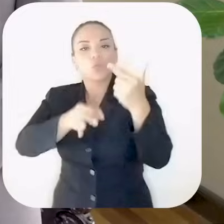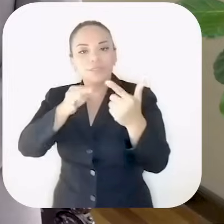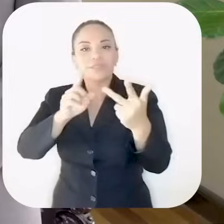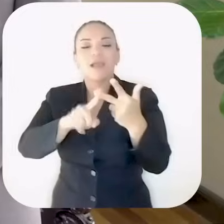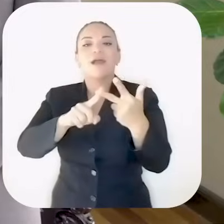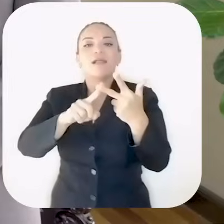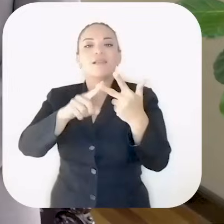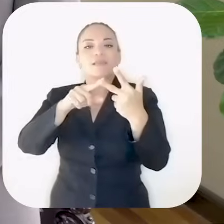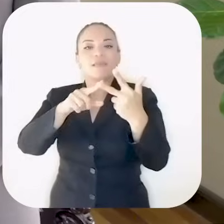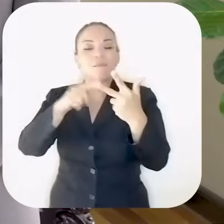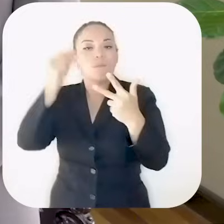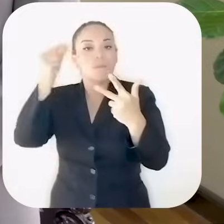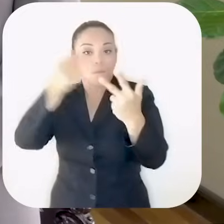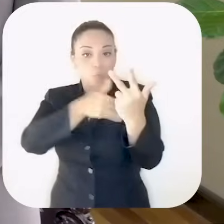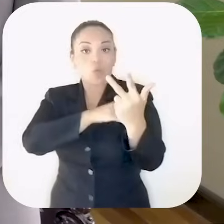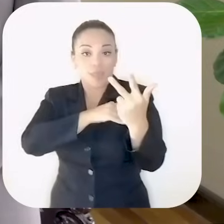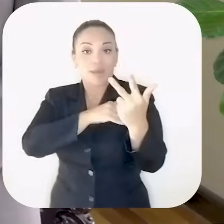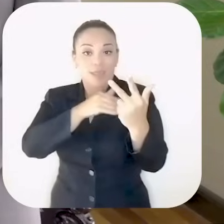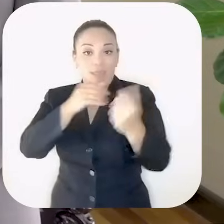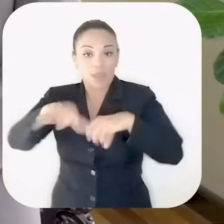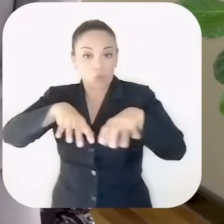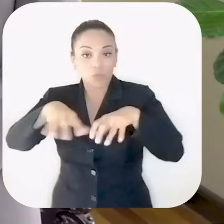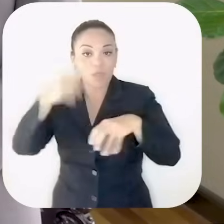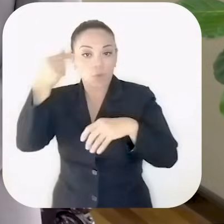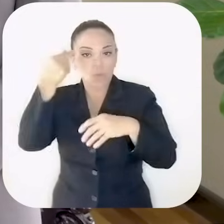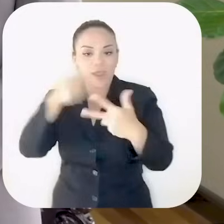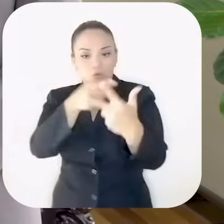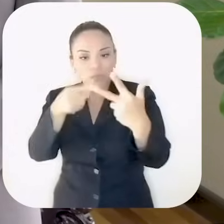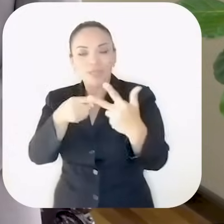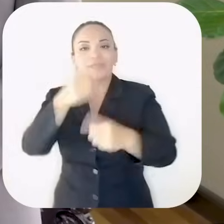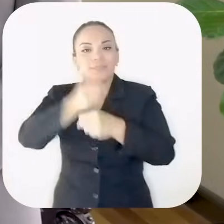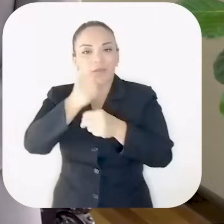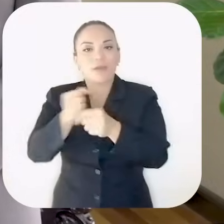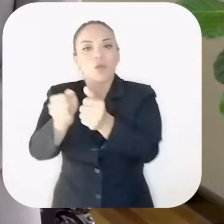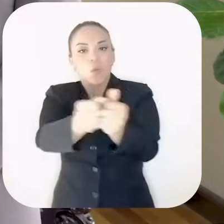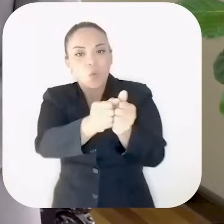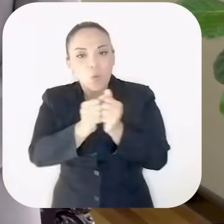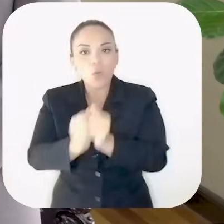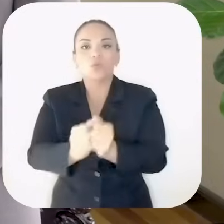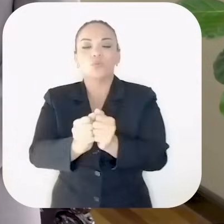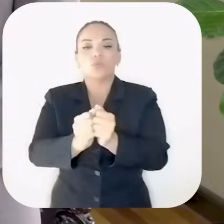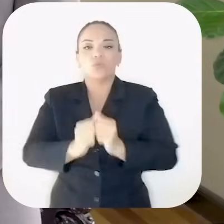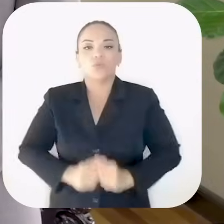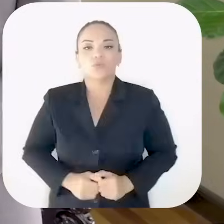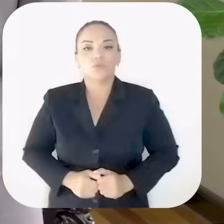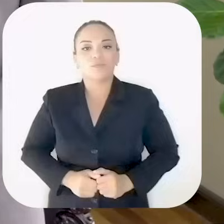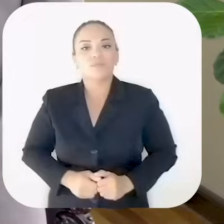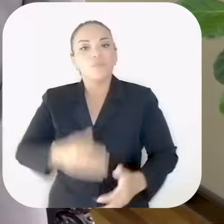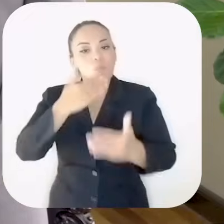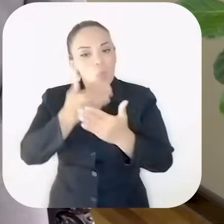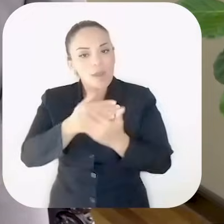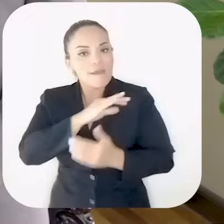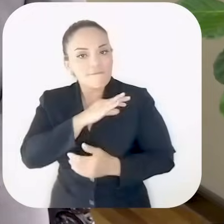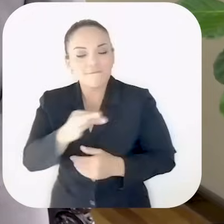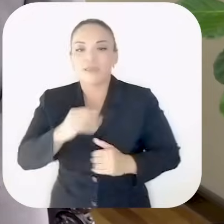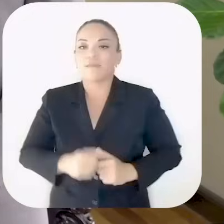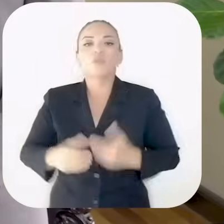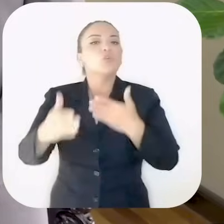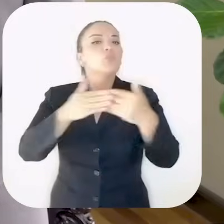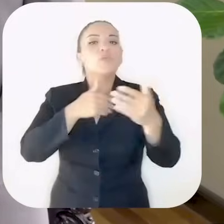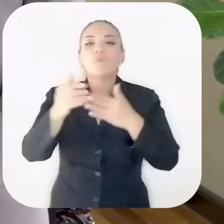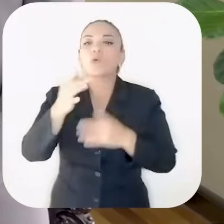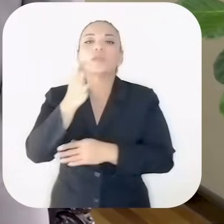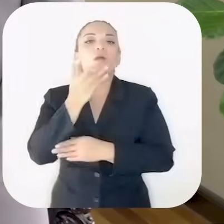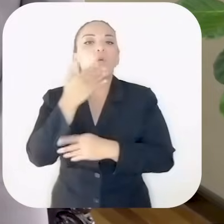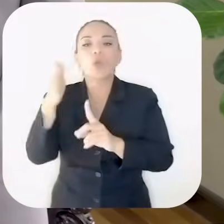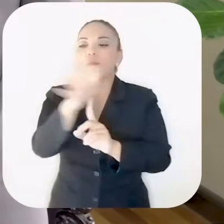la población para trabajar juntos, de buena fe, enterrando cualquier bandera que no